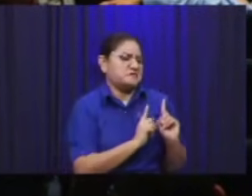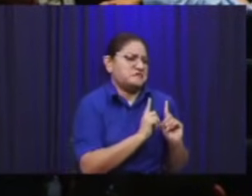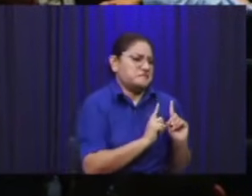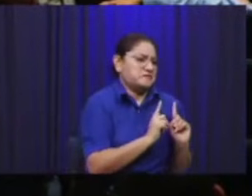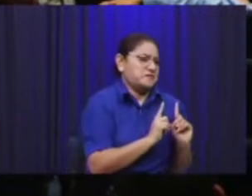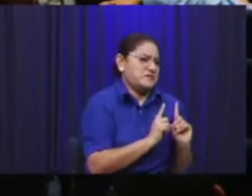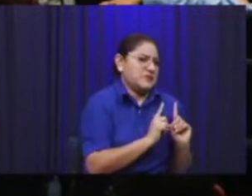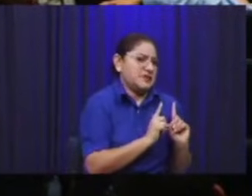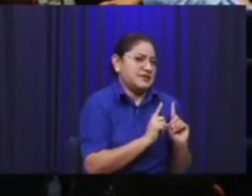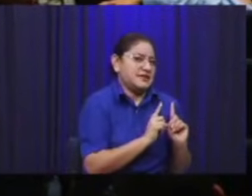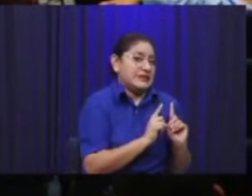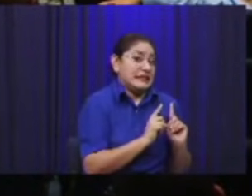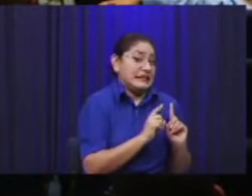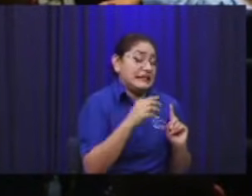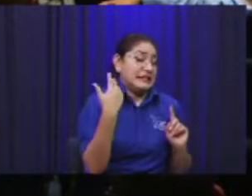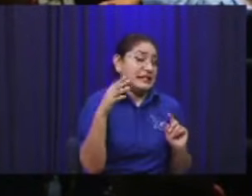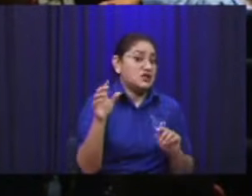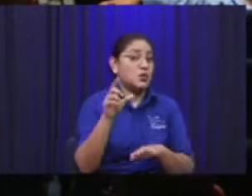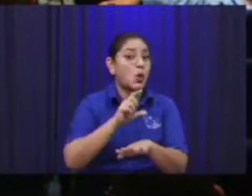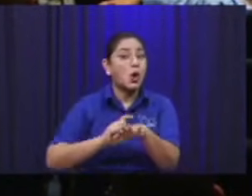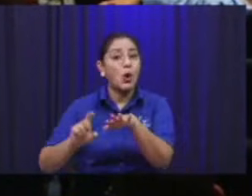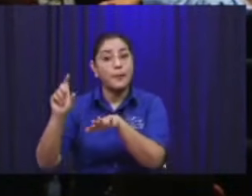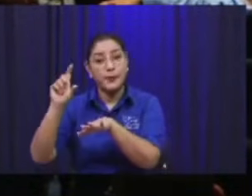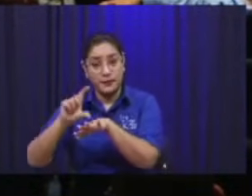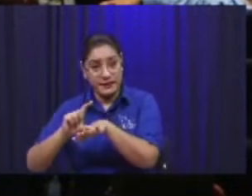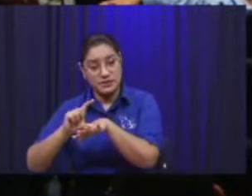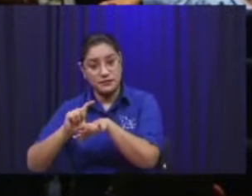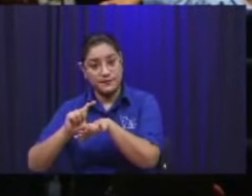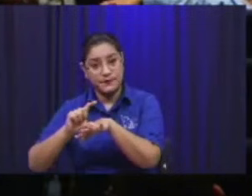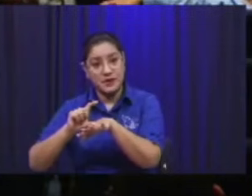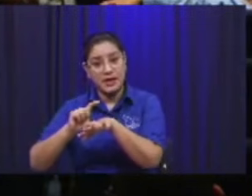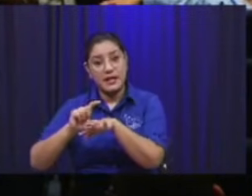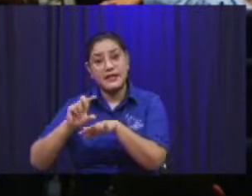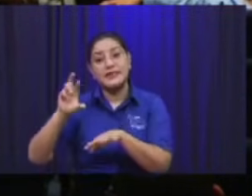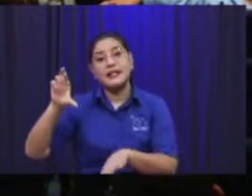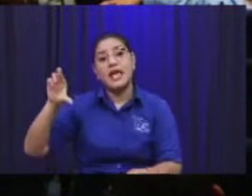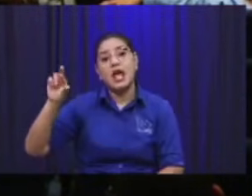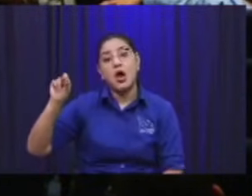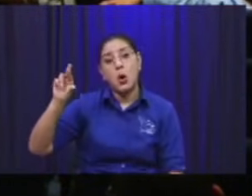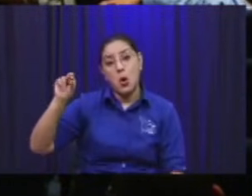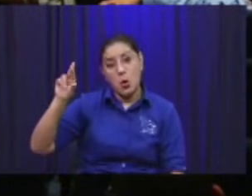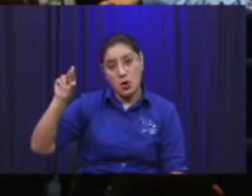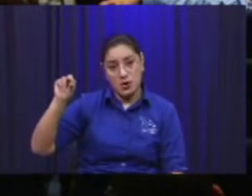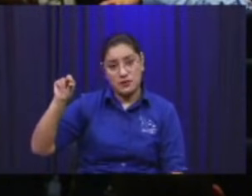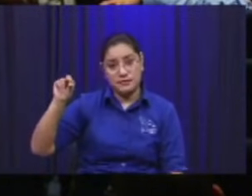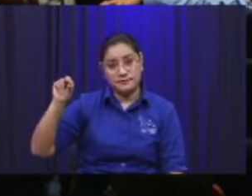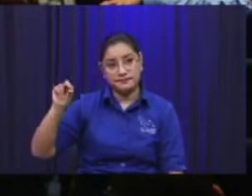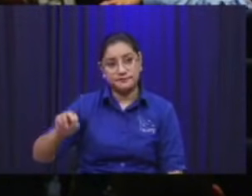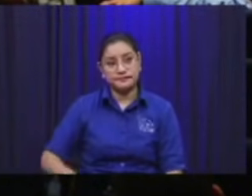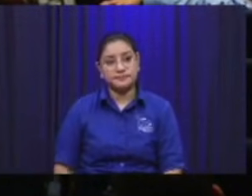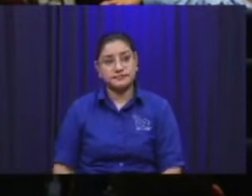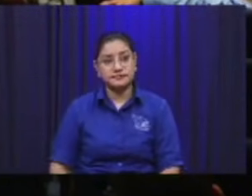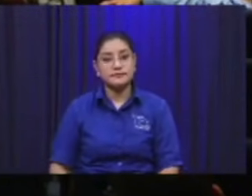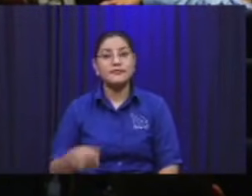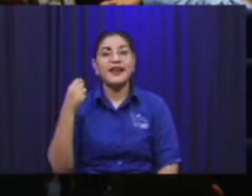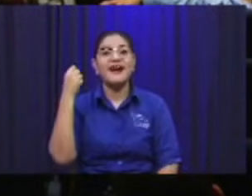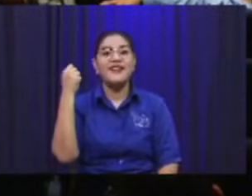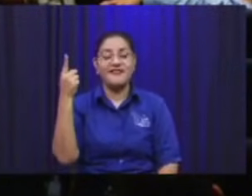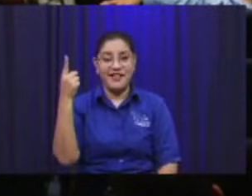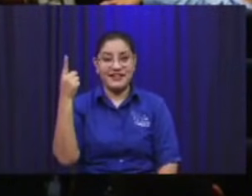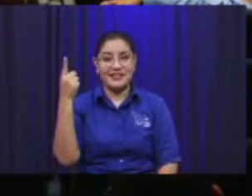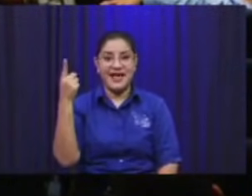qué compromiso ahora hermano anillo de oro y ese es el de compromiso falta el de